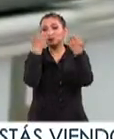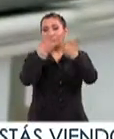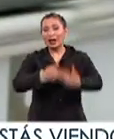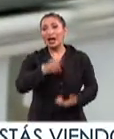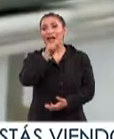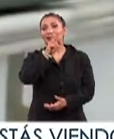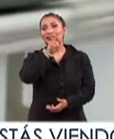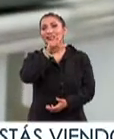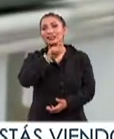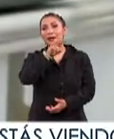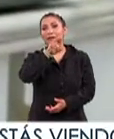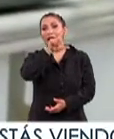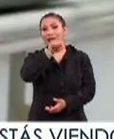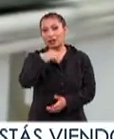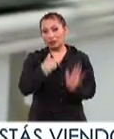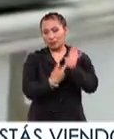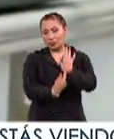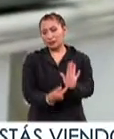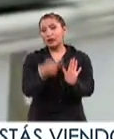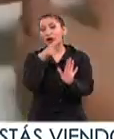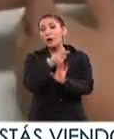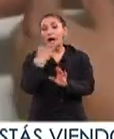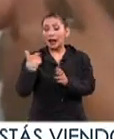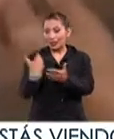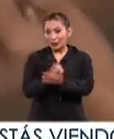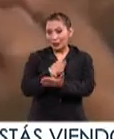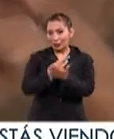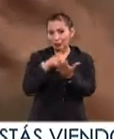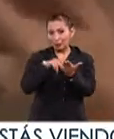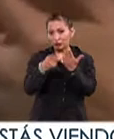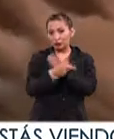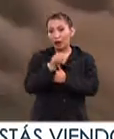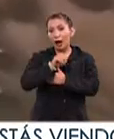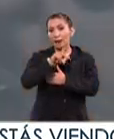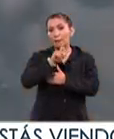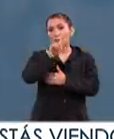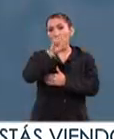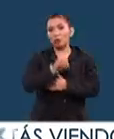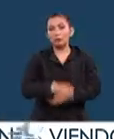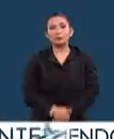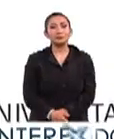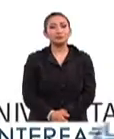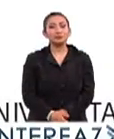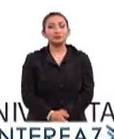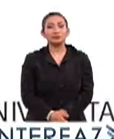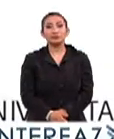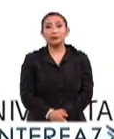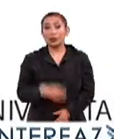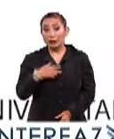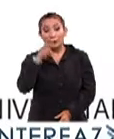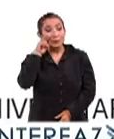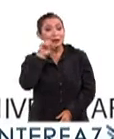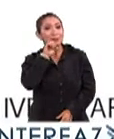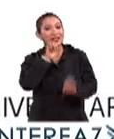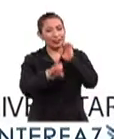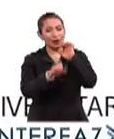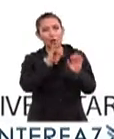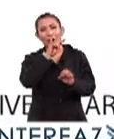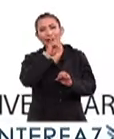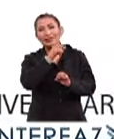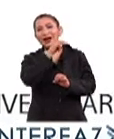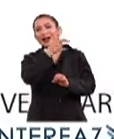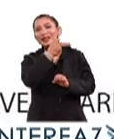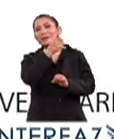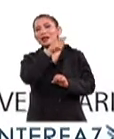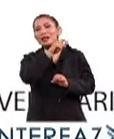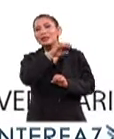con Trixia Valle, quien nos presentará a los ganadores del proyecto Apolo. Y no te pierdas la entrevista con Julieta